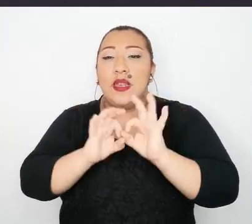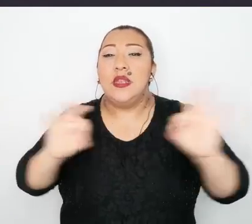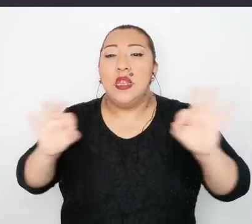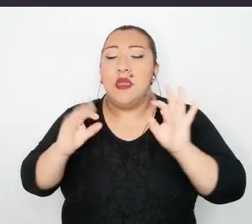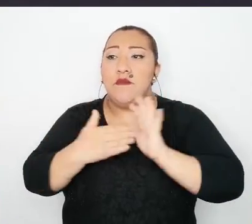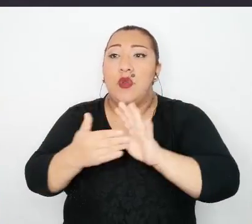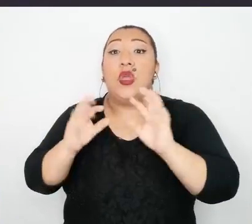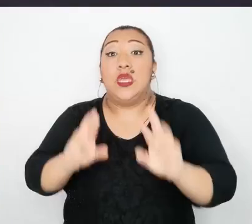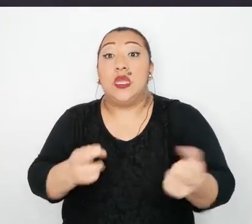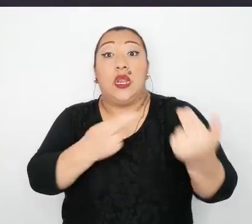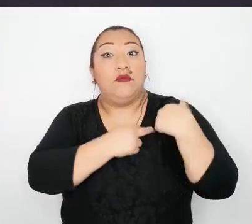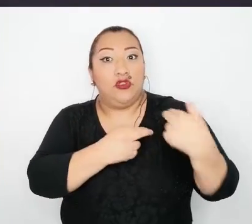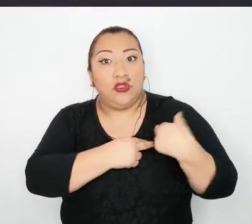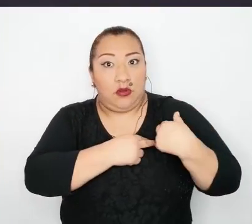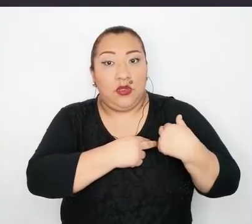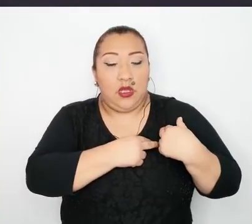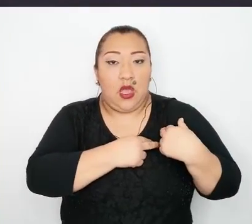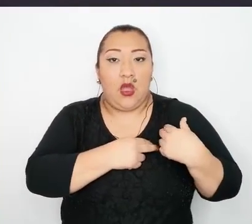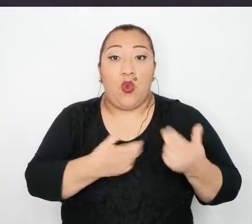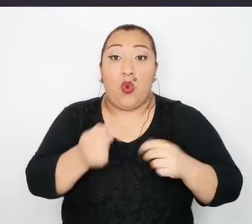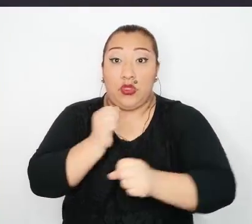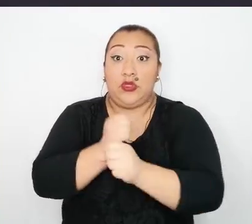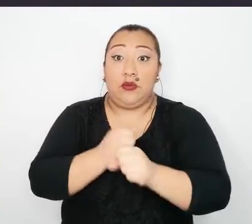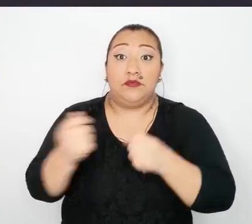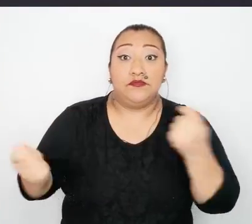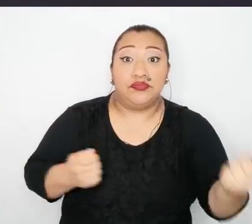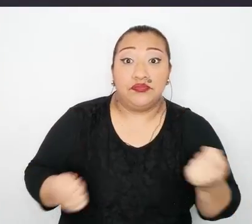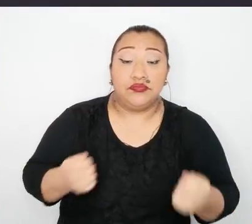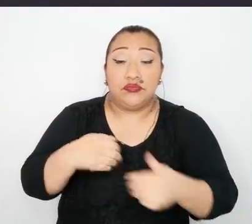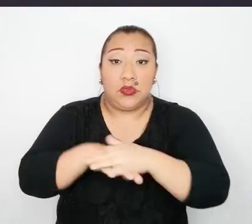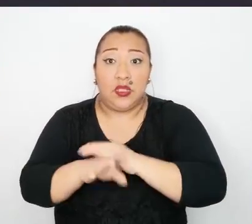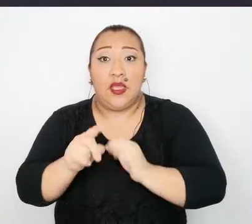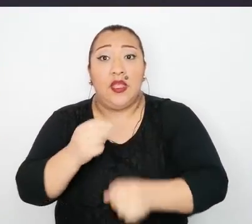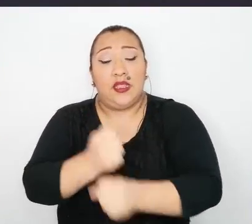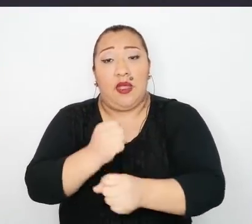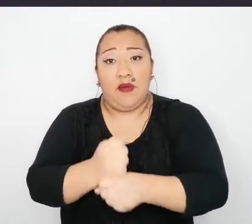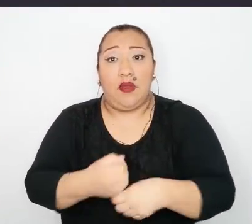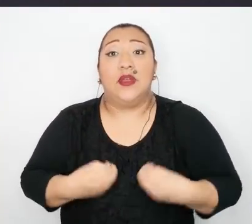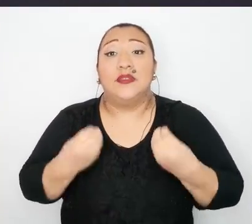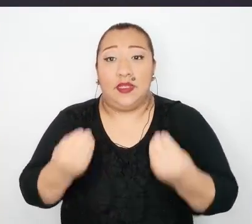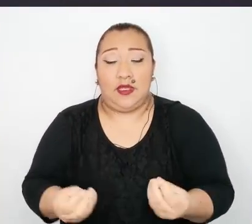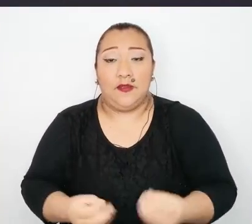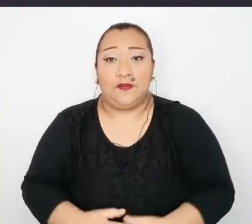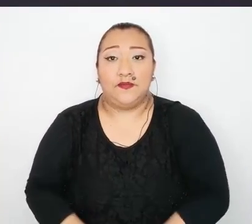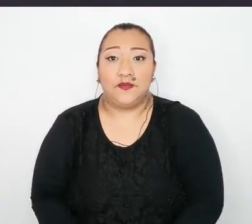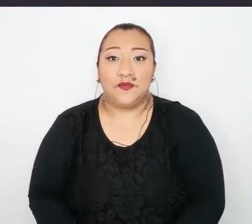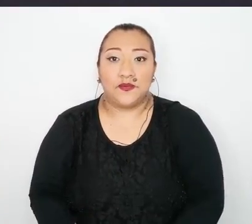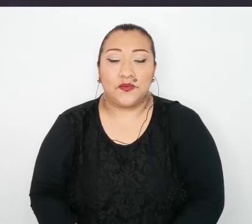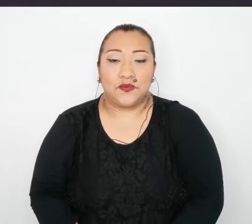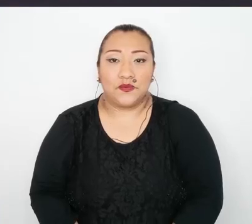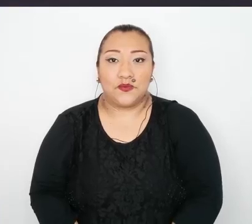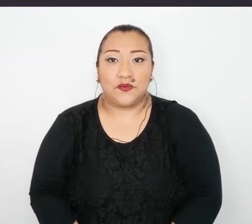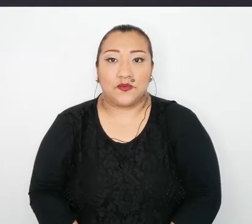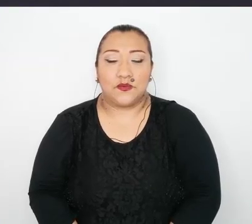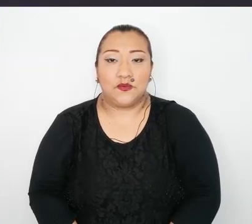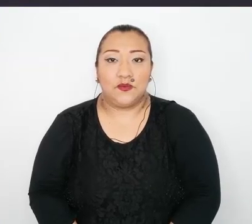la transparencia y la responsabilidad que justamente emana del ejercicio de la función.